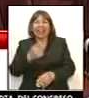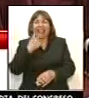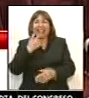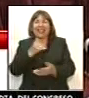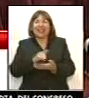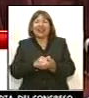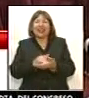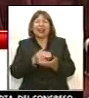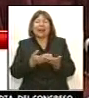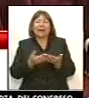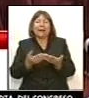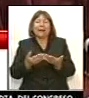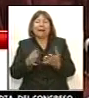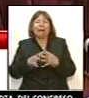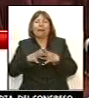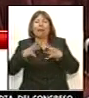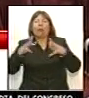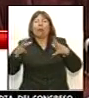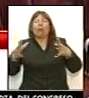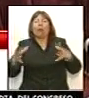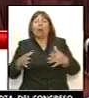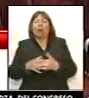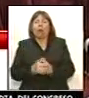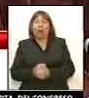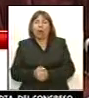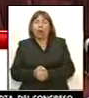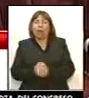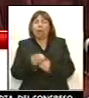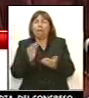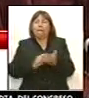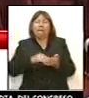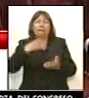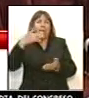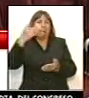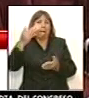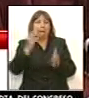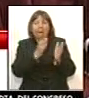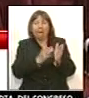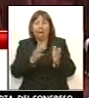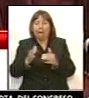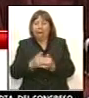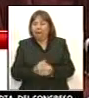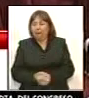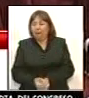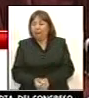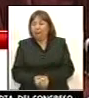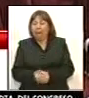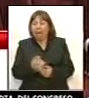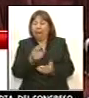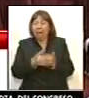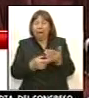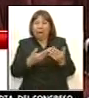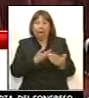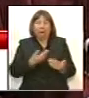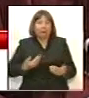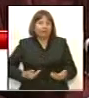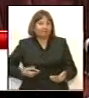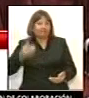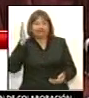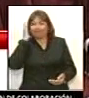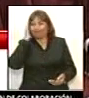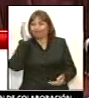una migración desproporcionada, una migración más allá de lo planificado, y que el gobierno pues no ha